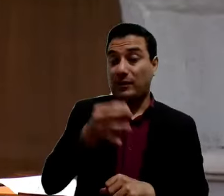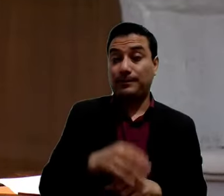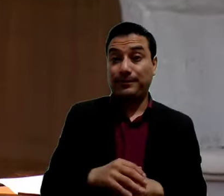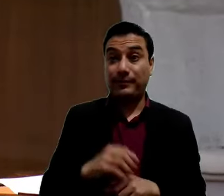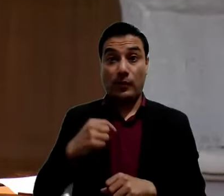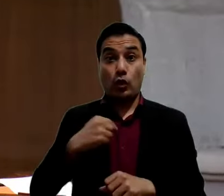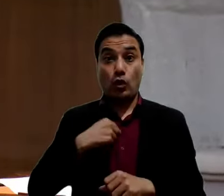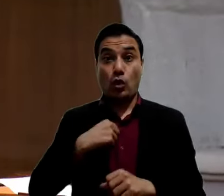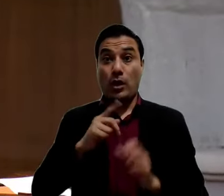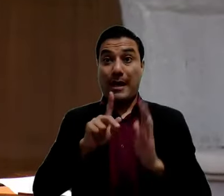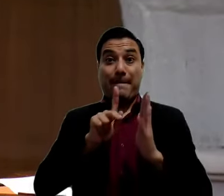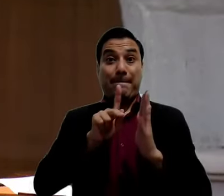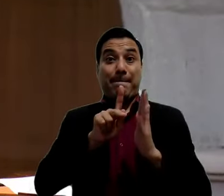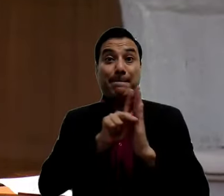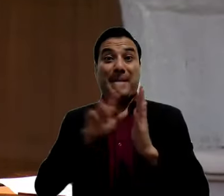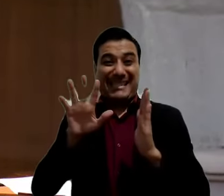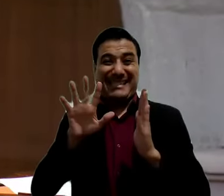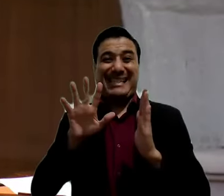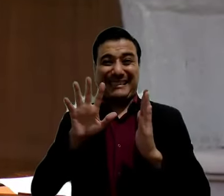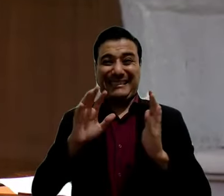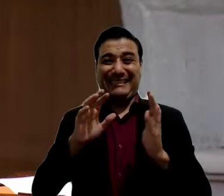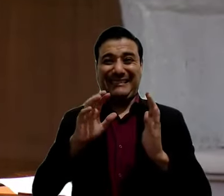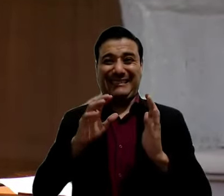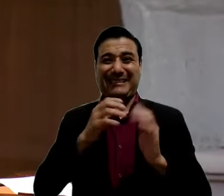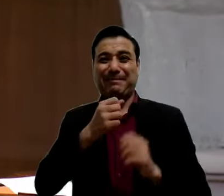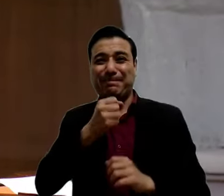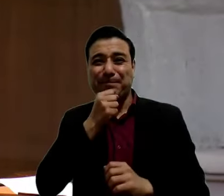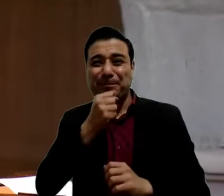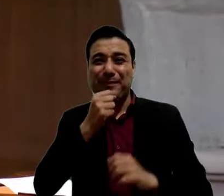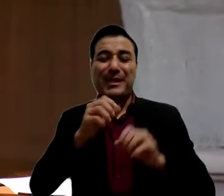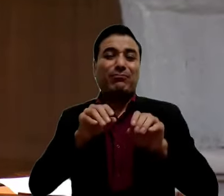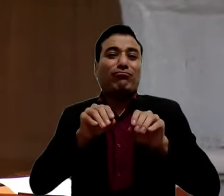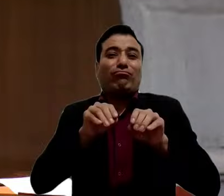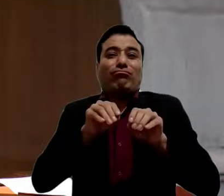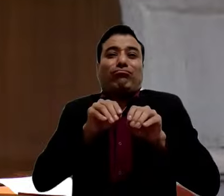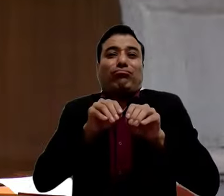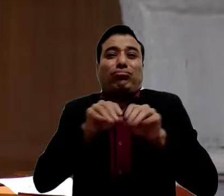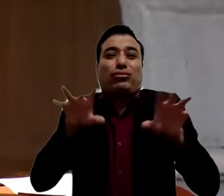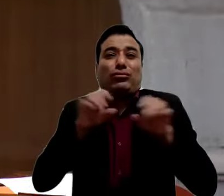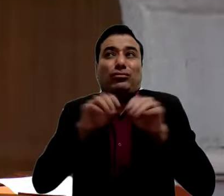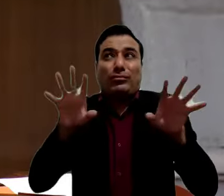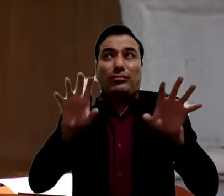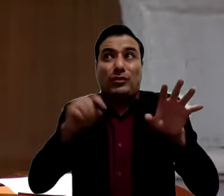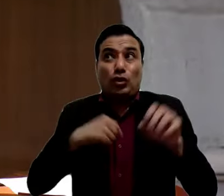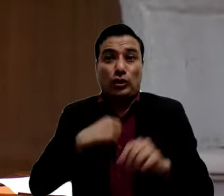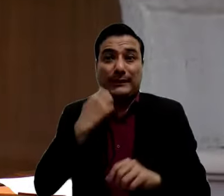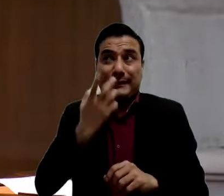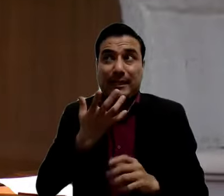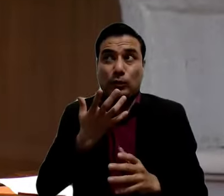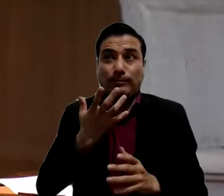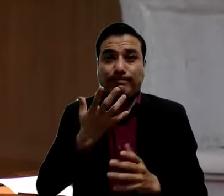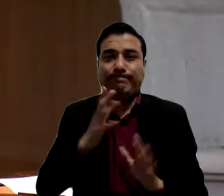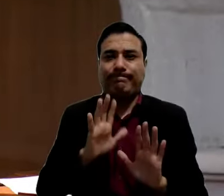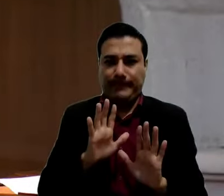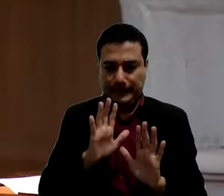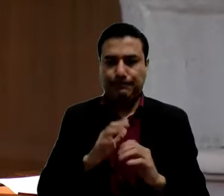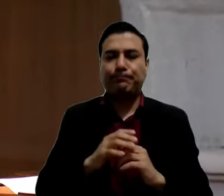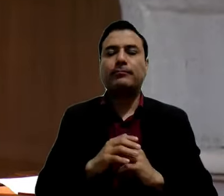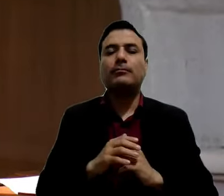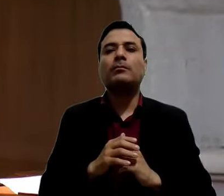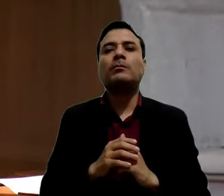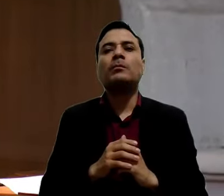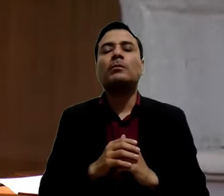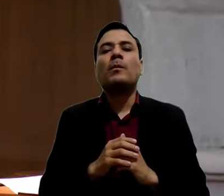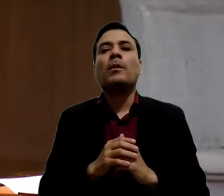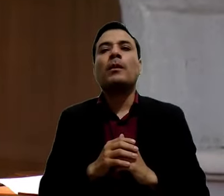burocratizacion de actividades de alguno de los diputados diputadas diputades información que se origina